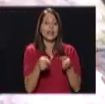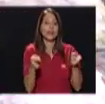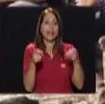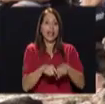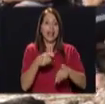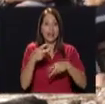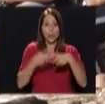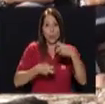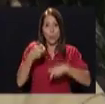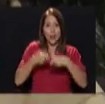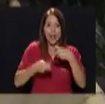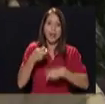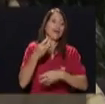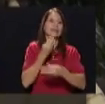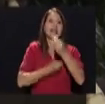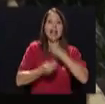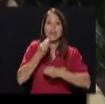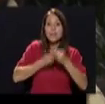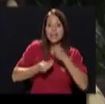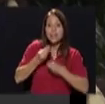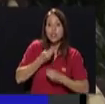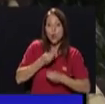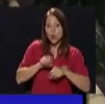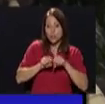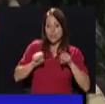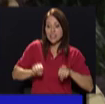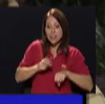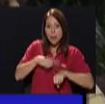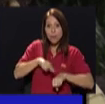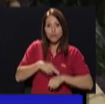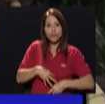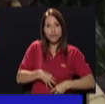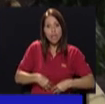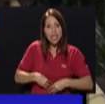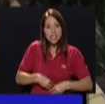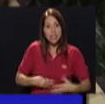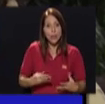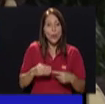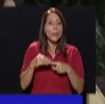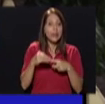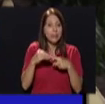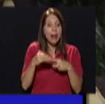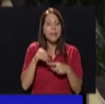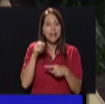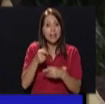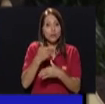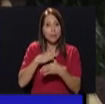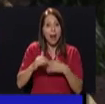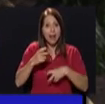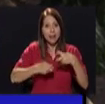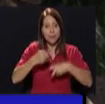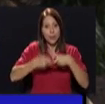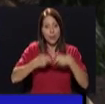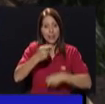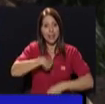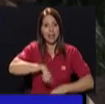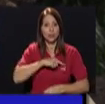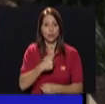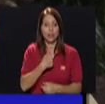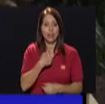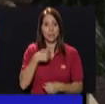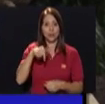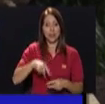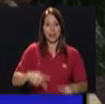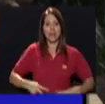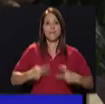entonces eso está generando problemas en la alimentación, el sistema digestivo. Principalmente esa es parte